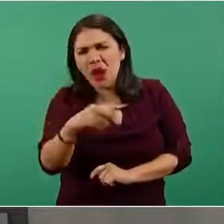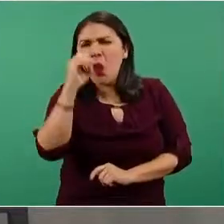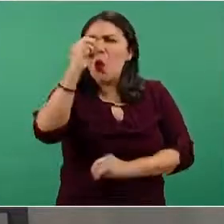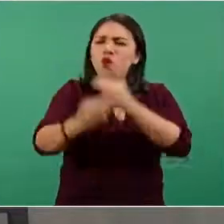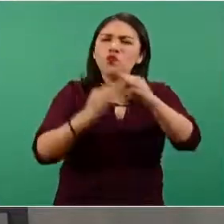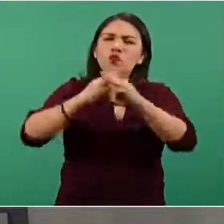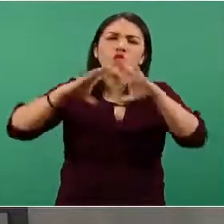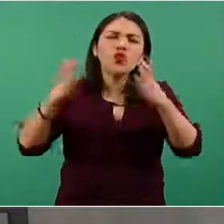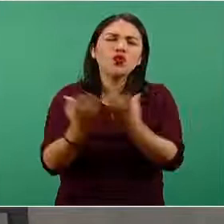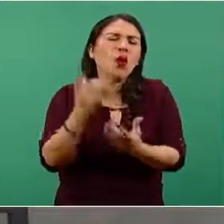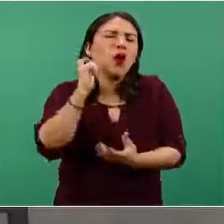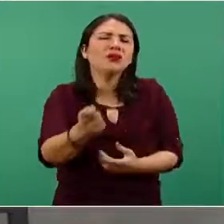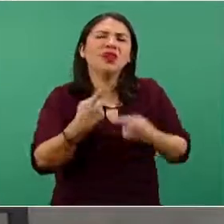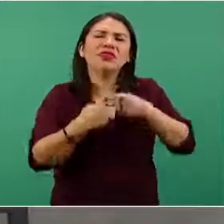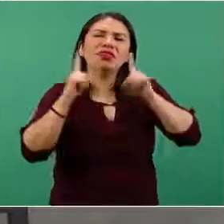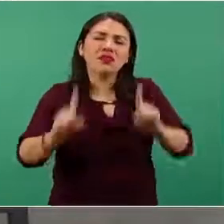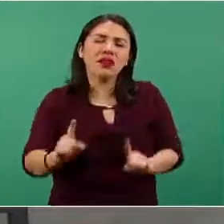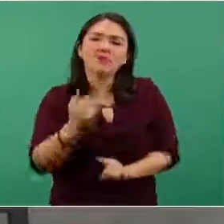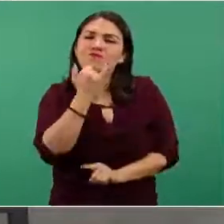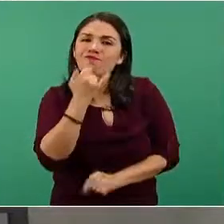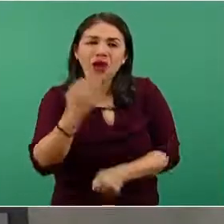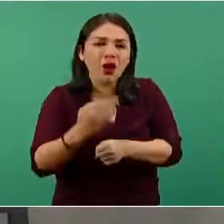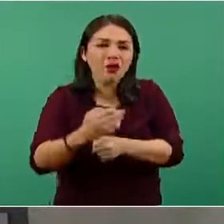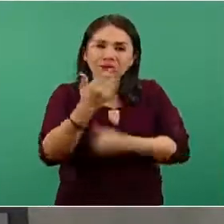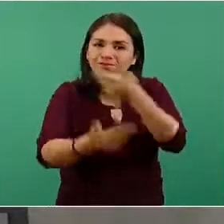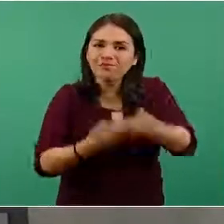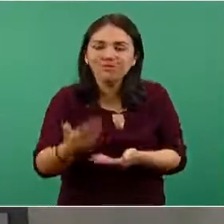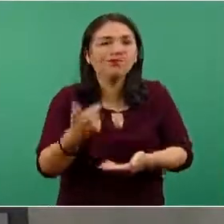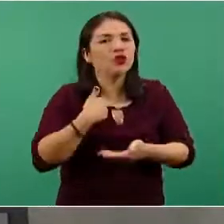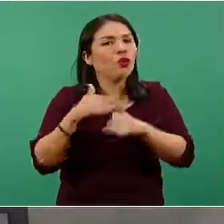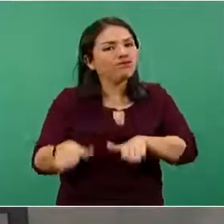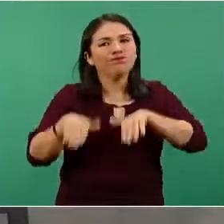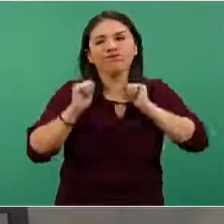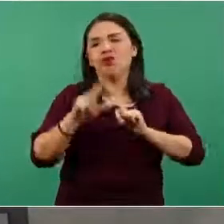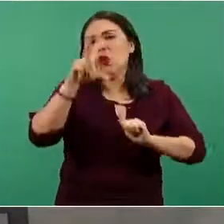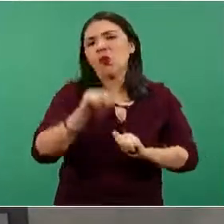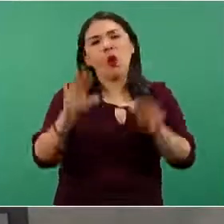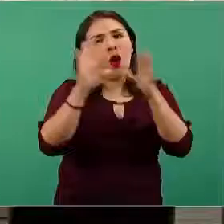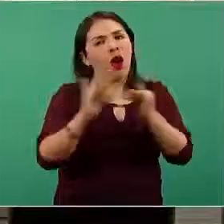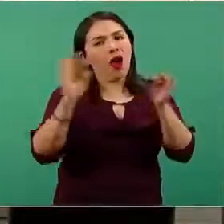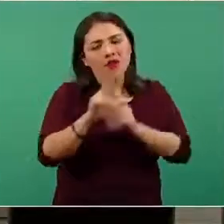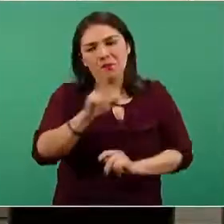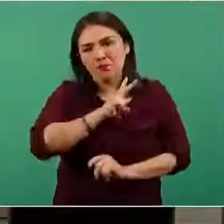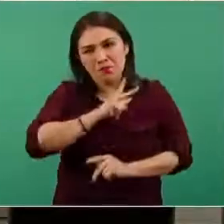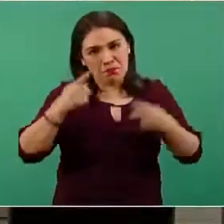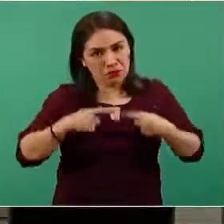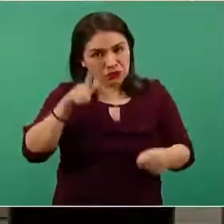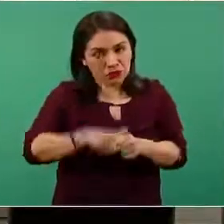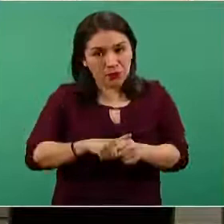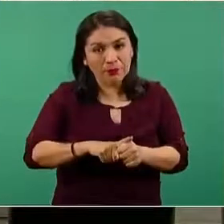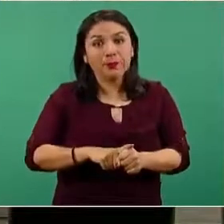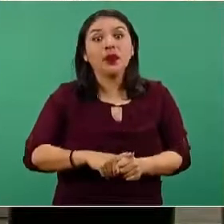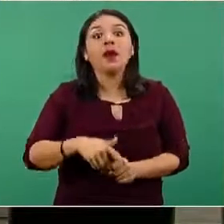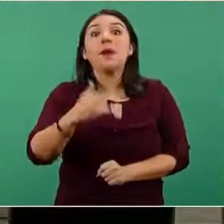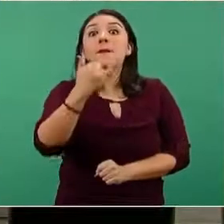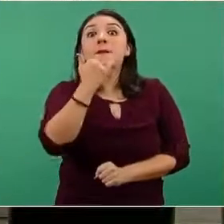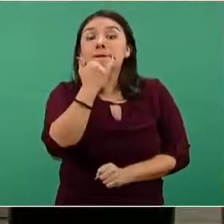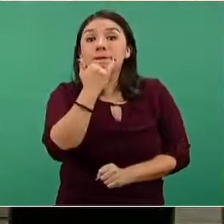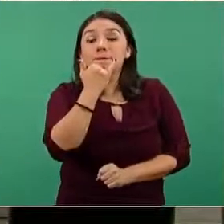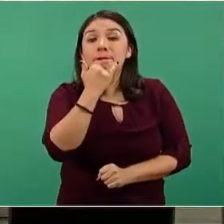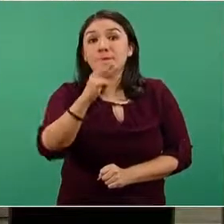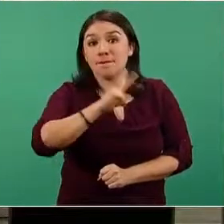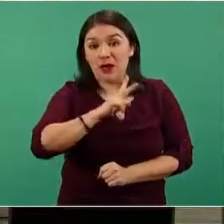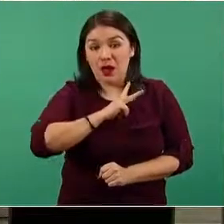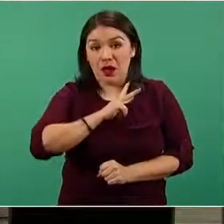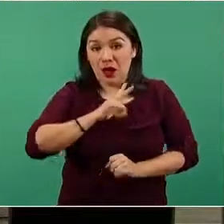en el mundo. Entonces, me abstendré absolutamente de hacer referencias generales. Referencias